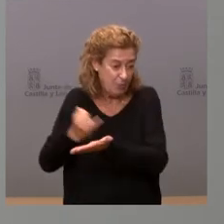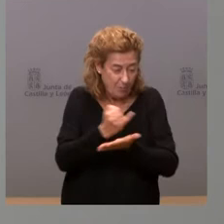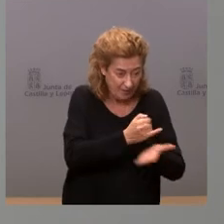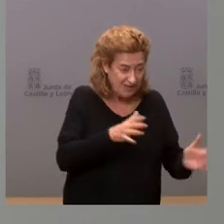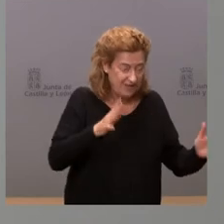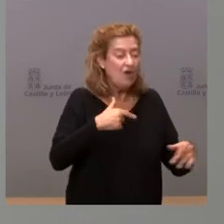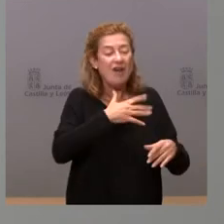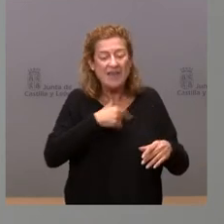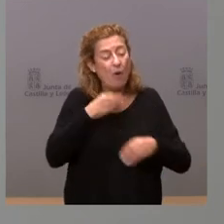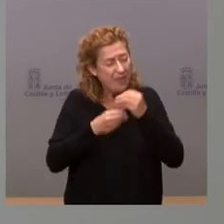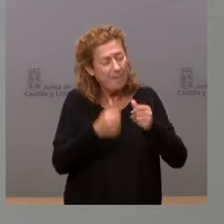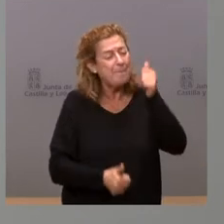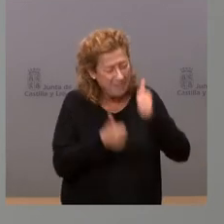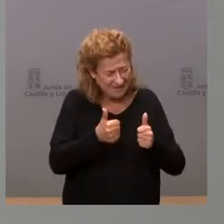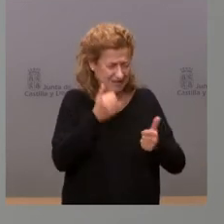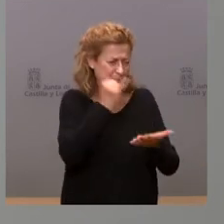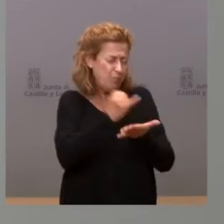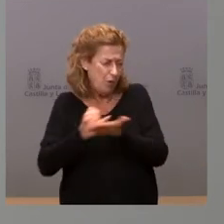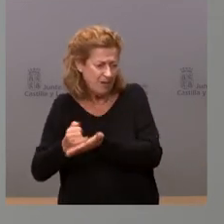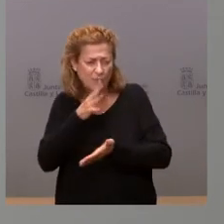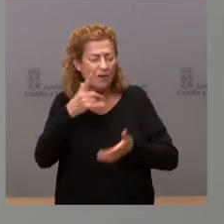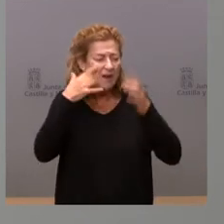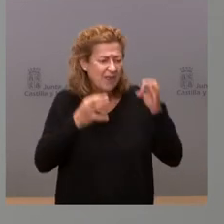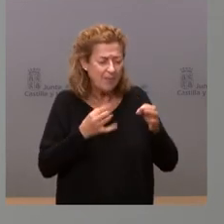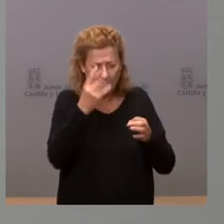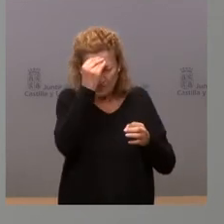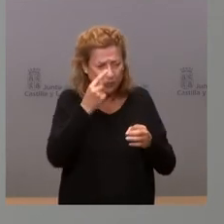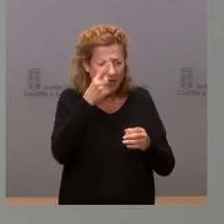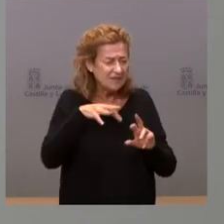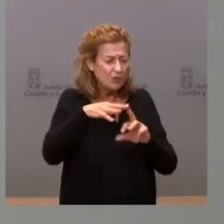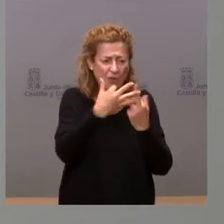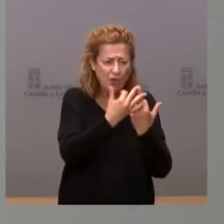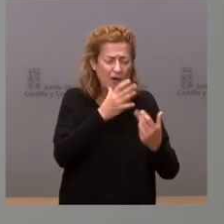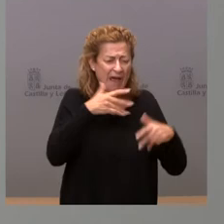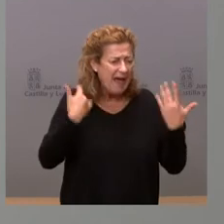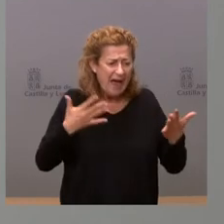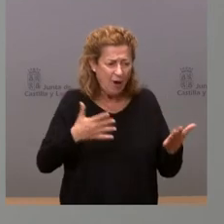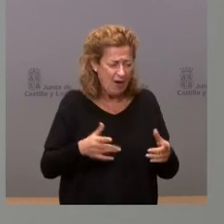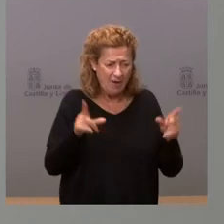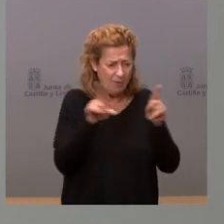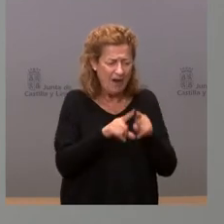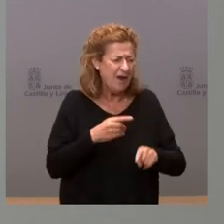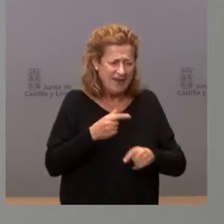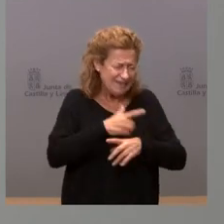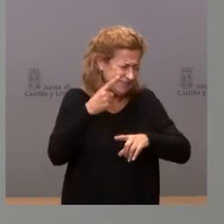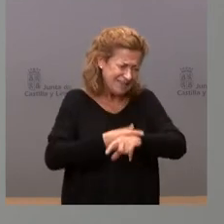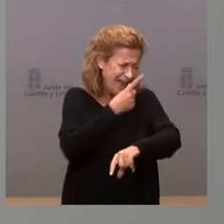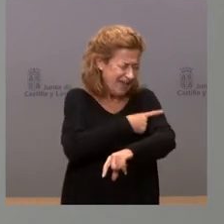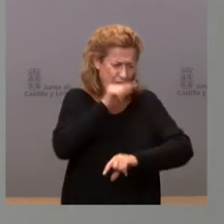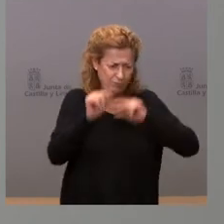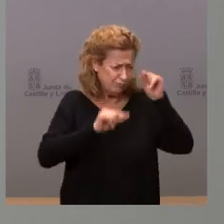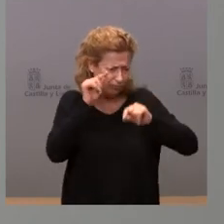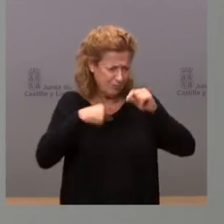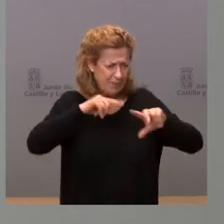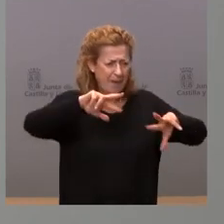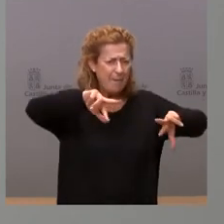queremos hacer más pruebas porque realmente pensamos que es una situación en este momento de alta tasa epidemiológica nos permite